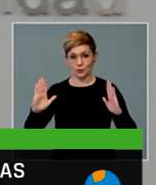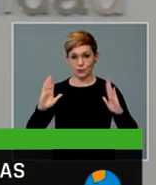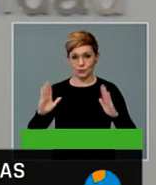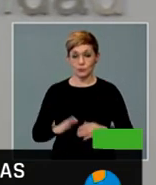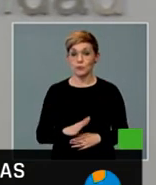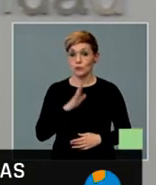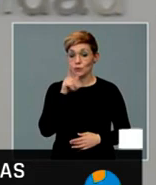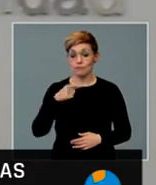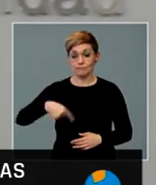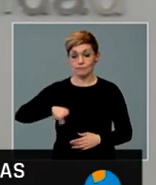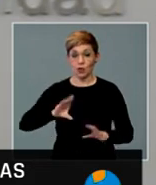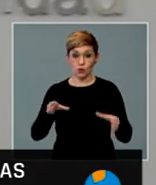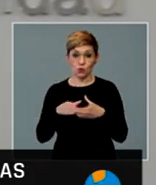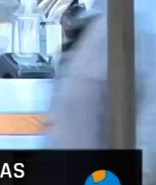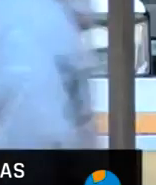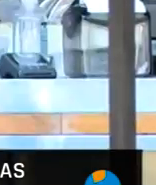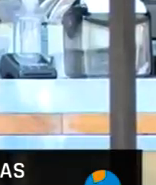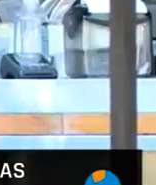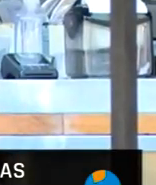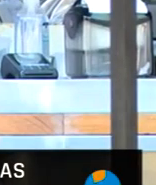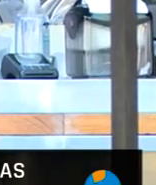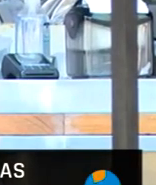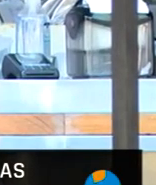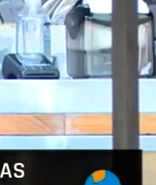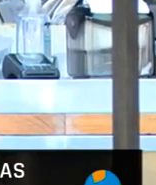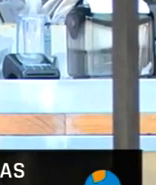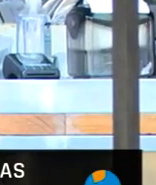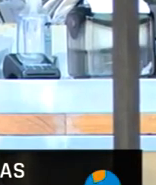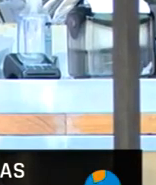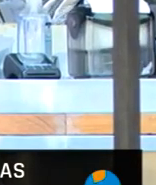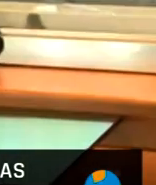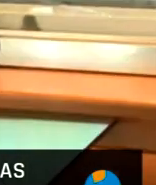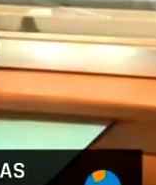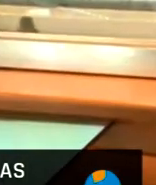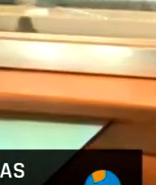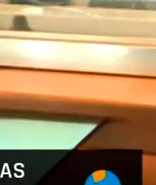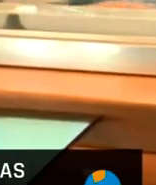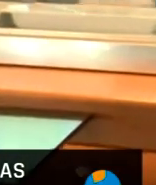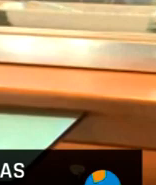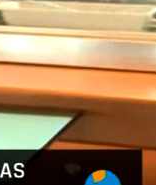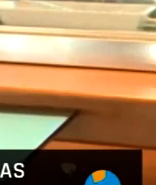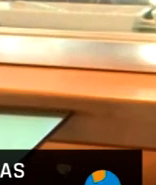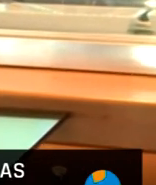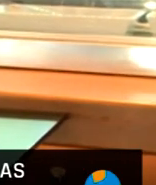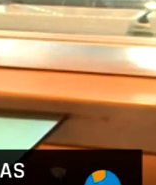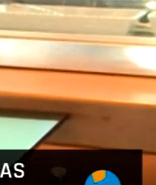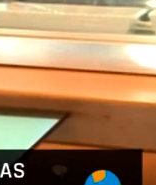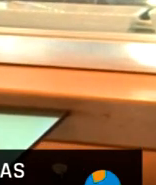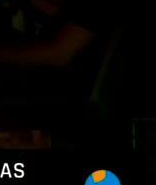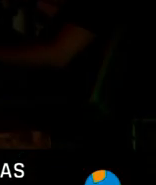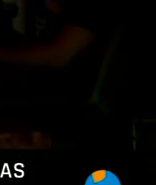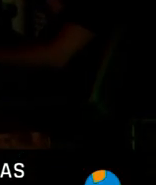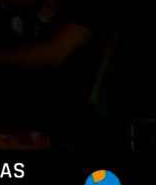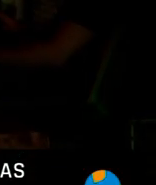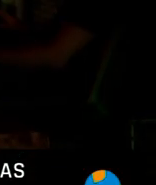una mayor interacción social en este colectivo. Razón por la que el Comité COVID ha decidido mantener las medidas de restricción vigentes